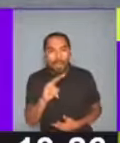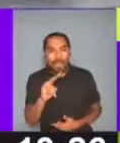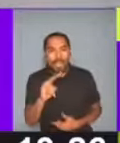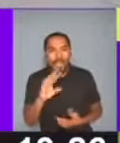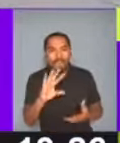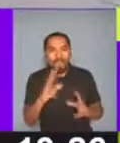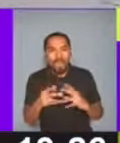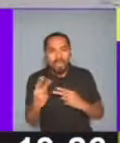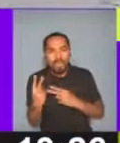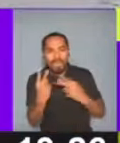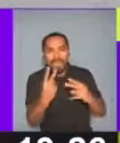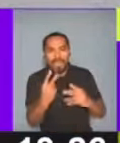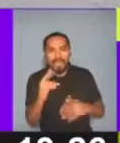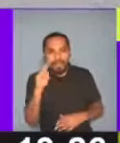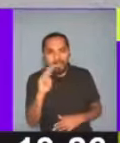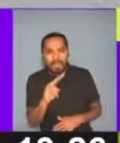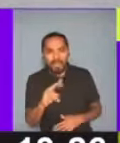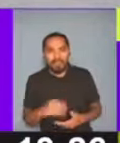Fíjate,